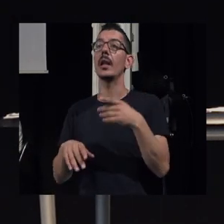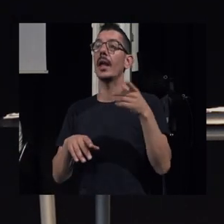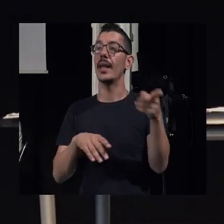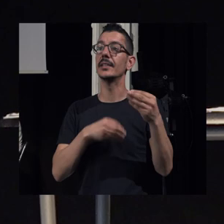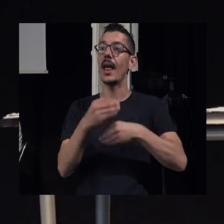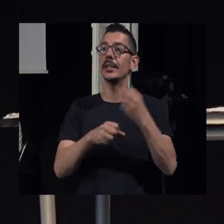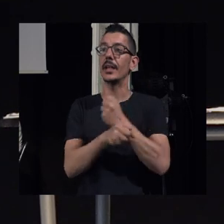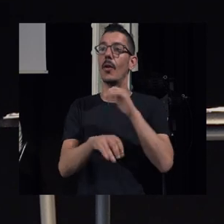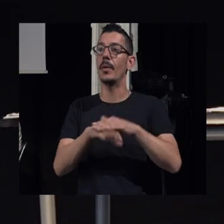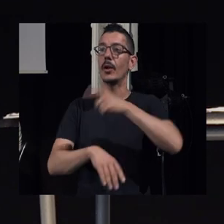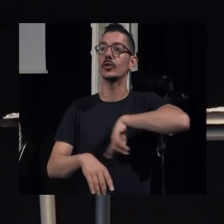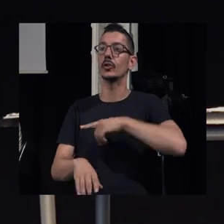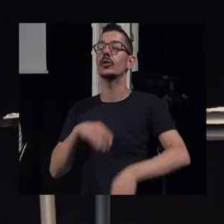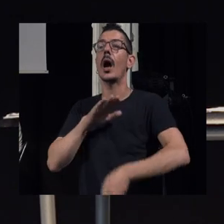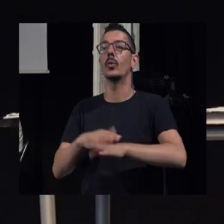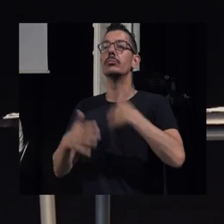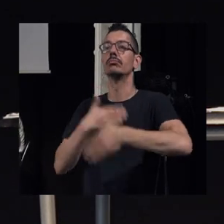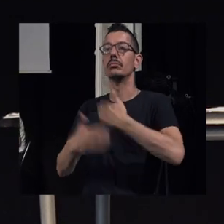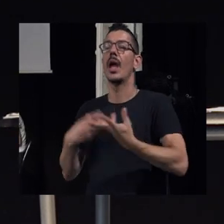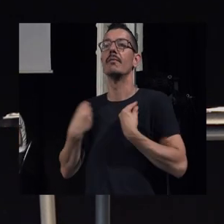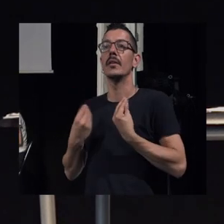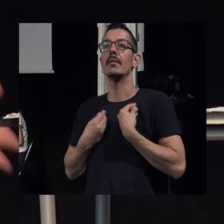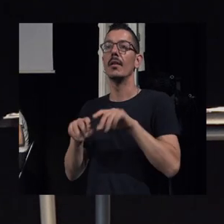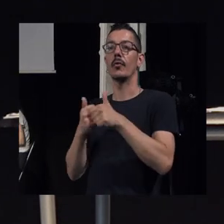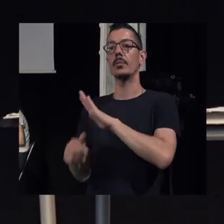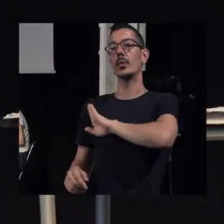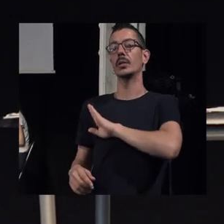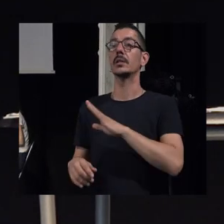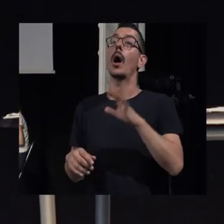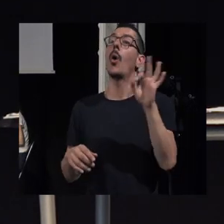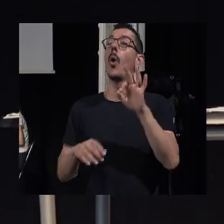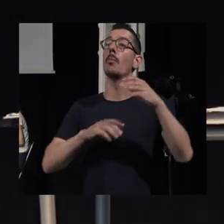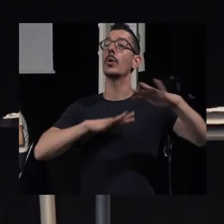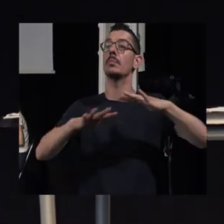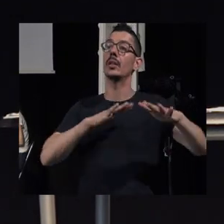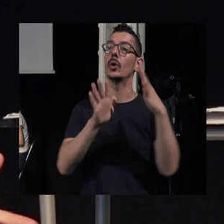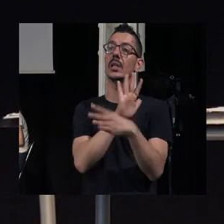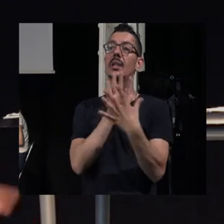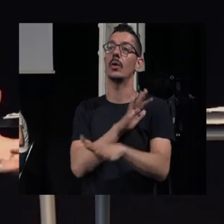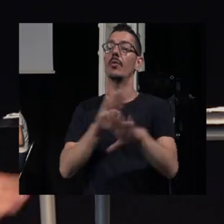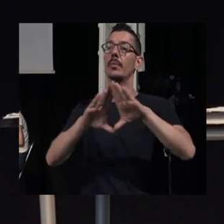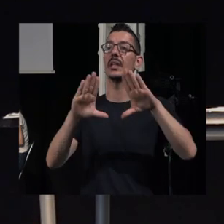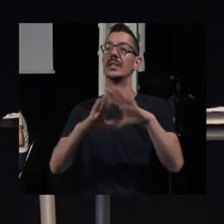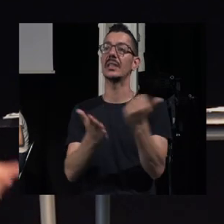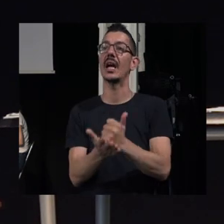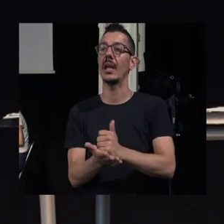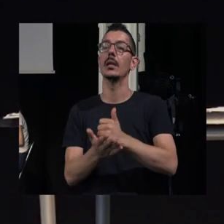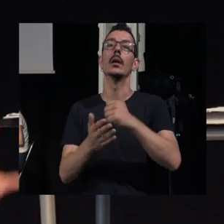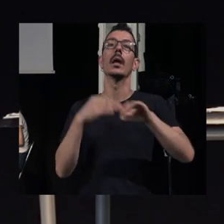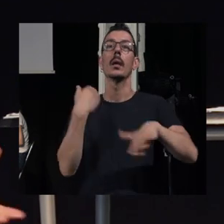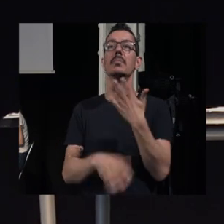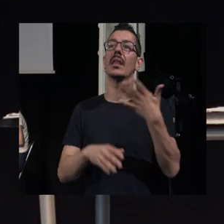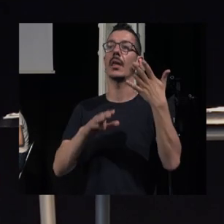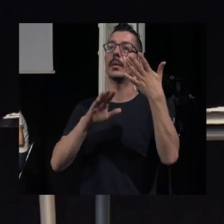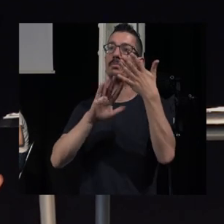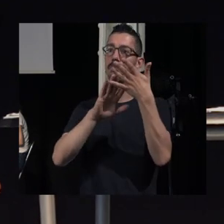Me refiero a un movimiento gitano, feminista, gay, que nos hablarán ahora, que empieza a problematizar la